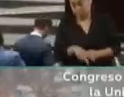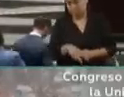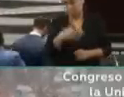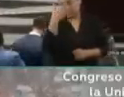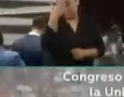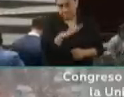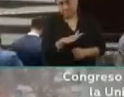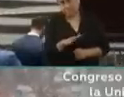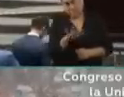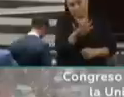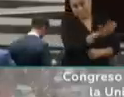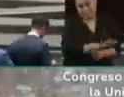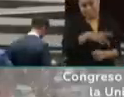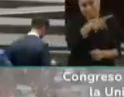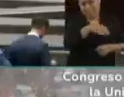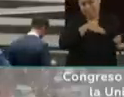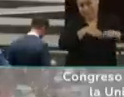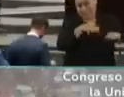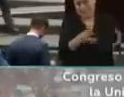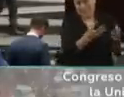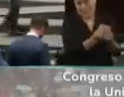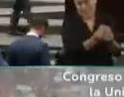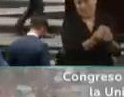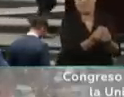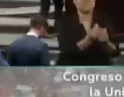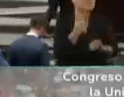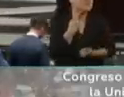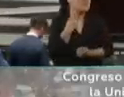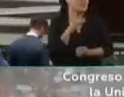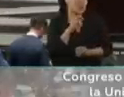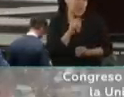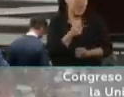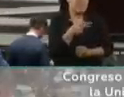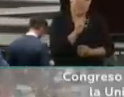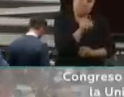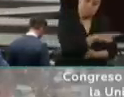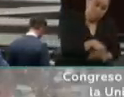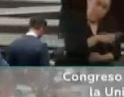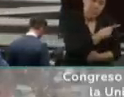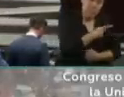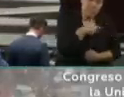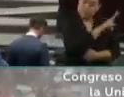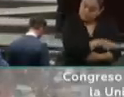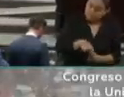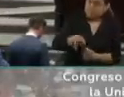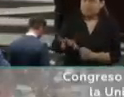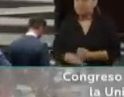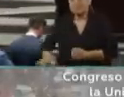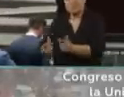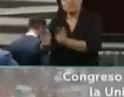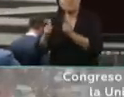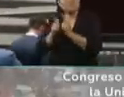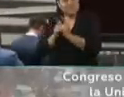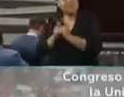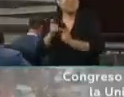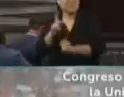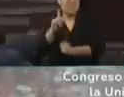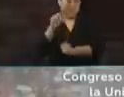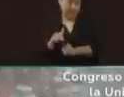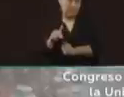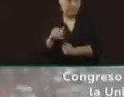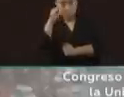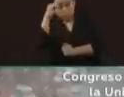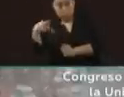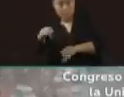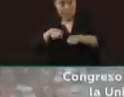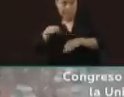agenda de la mayoría, pero la mayoría también debe reconocer la agenda de la oposición. Y más cuando la